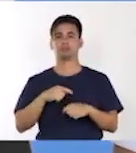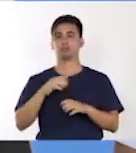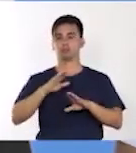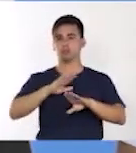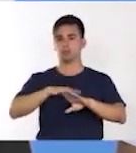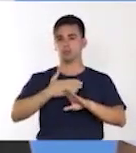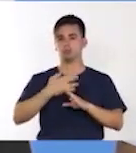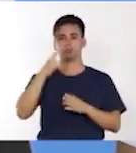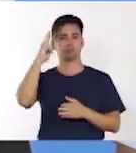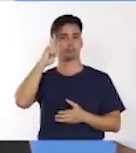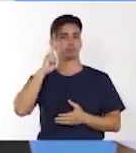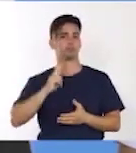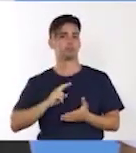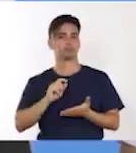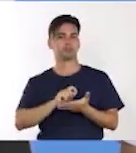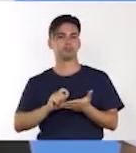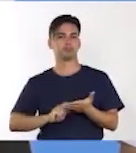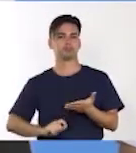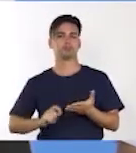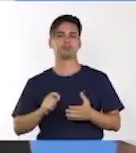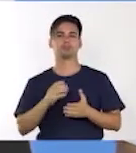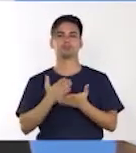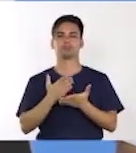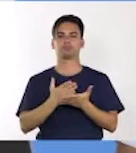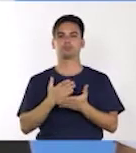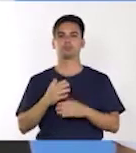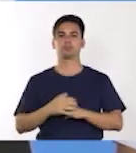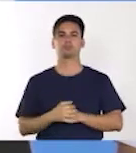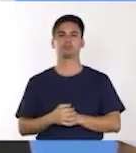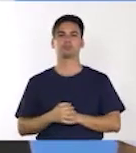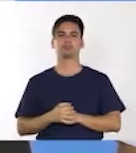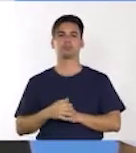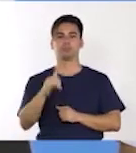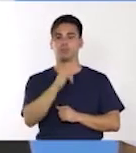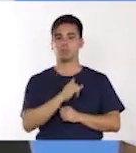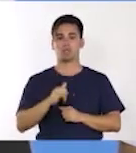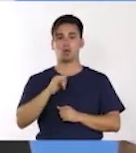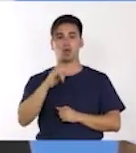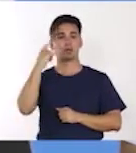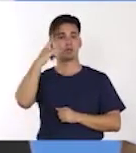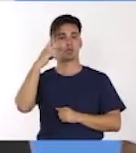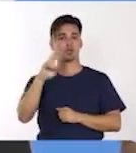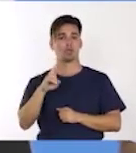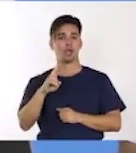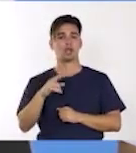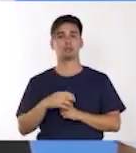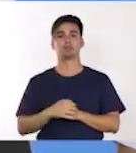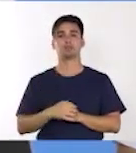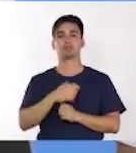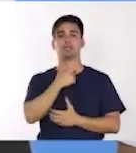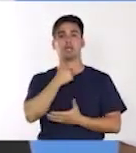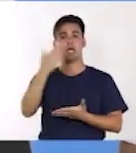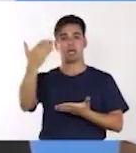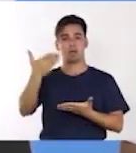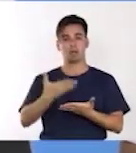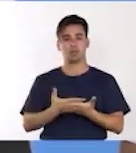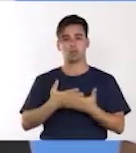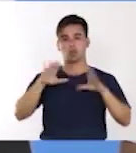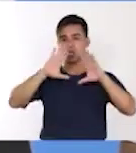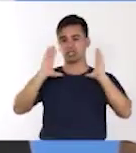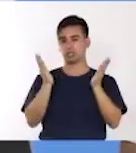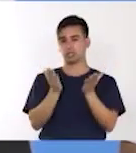Igualmente, ustedes deben recordar que para que un seminario sea integrador, debe cumplir algunos